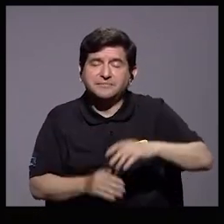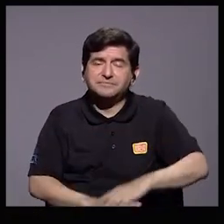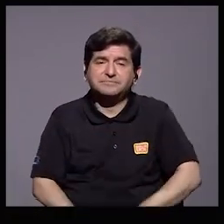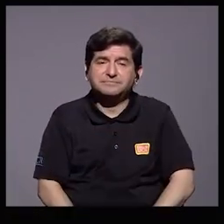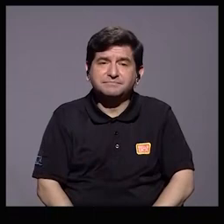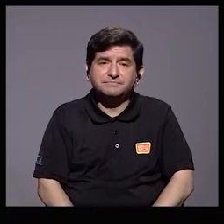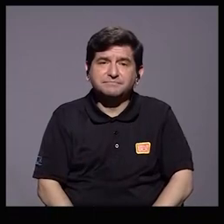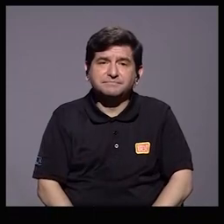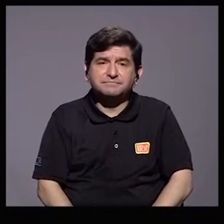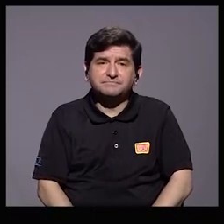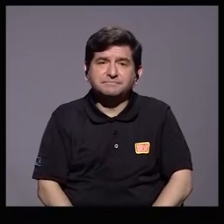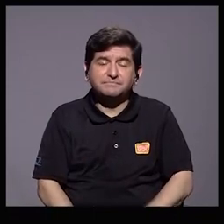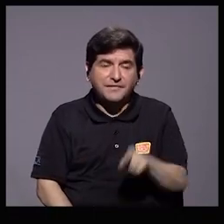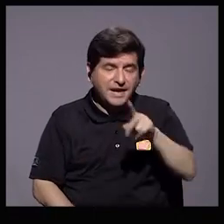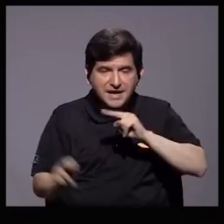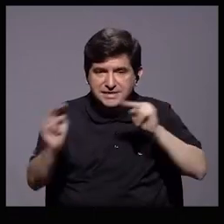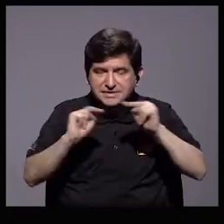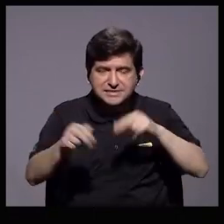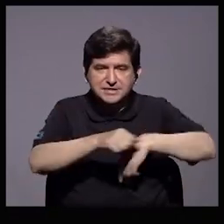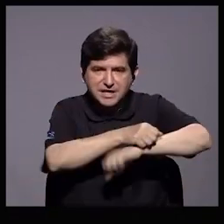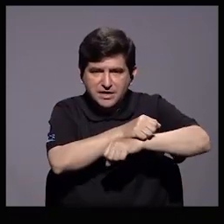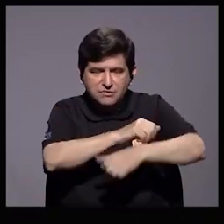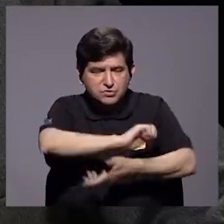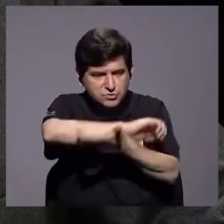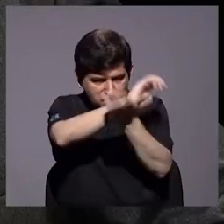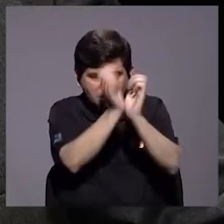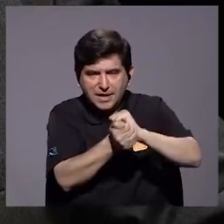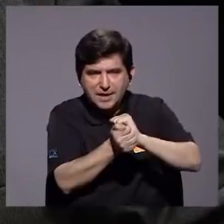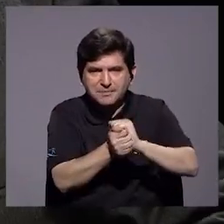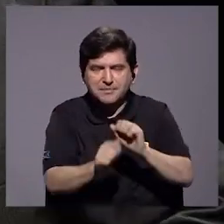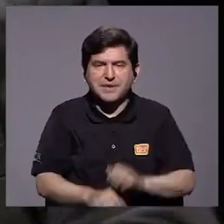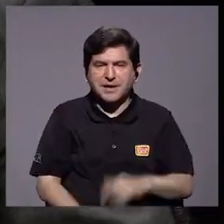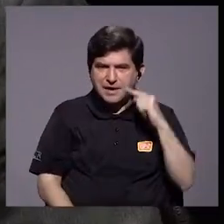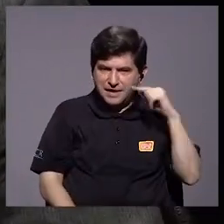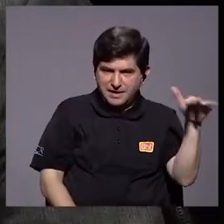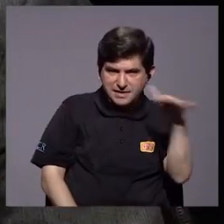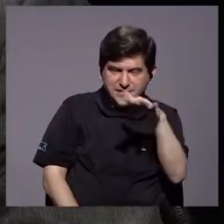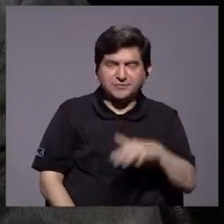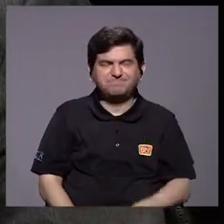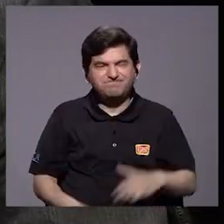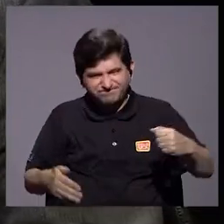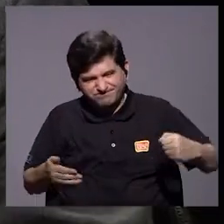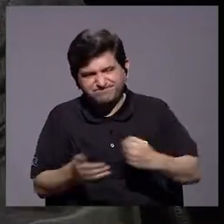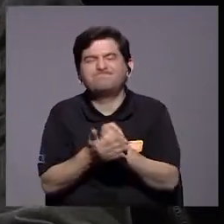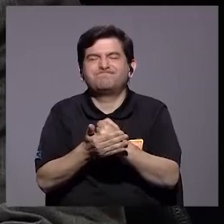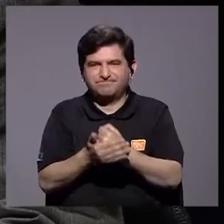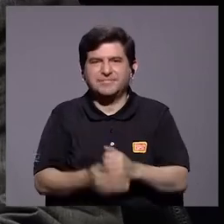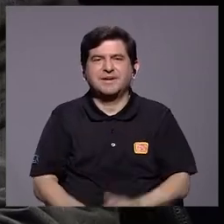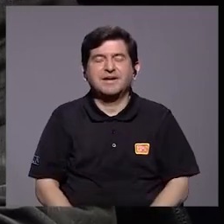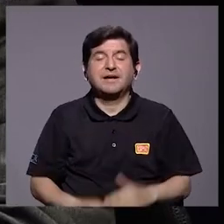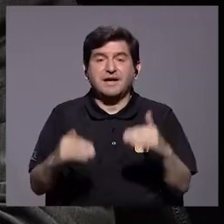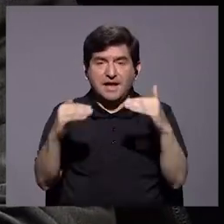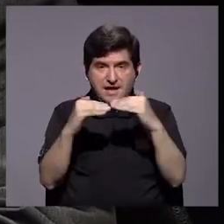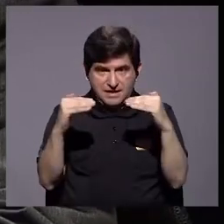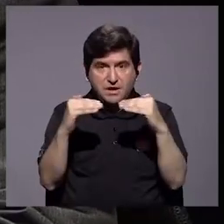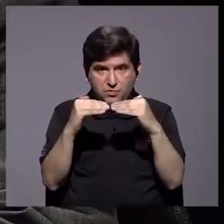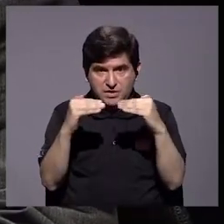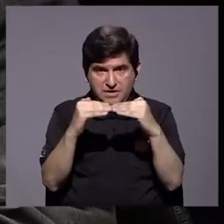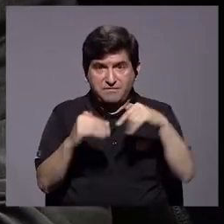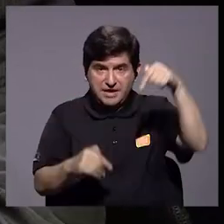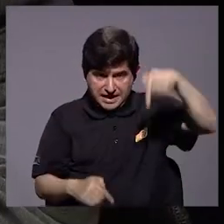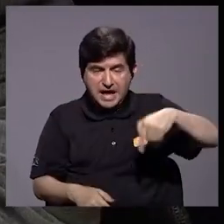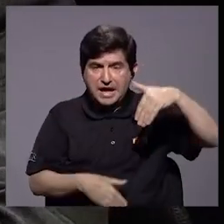este negocio de fútbol cambió el panorama y desgraciadamente hemos llegado a un nivel no sólo aquí